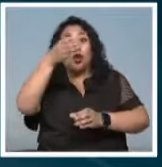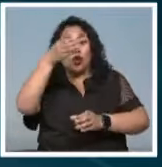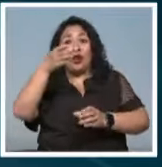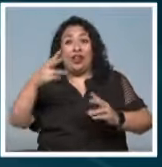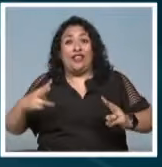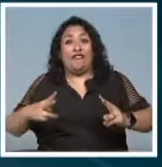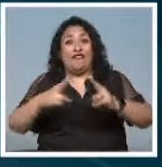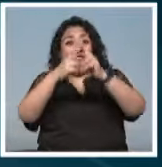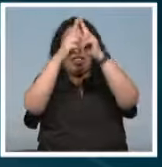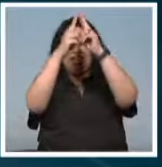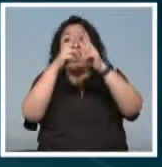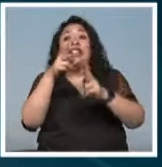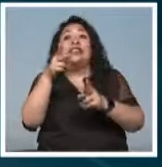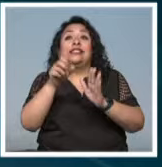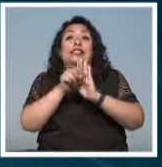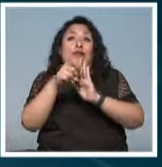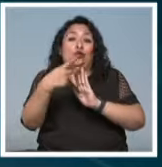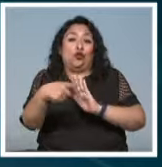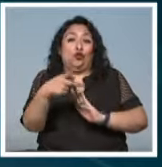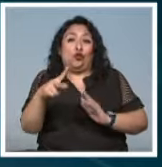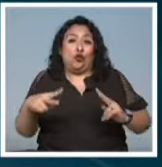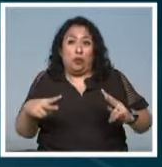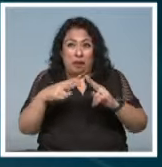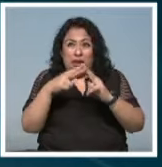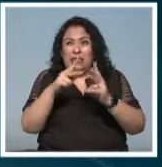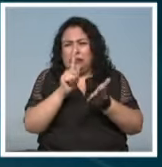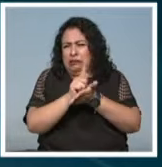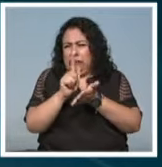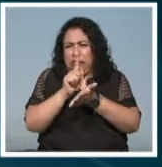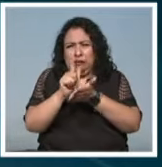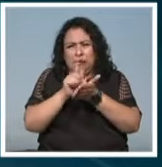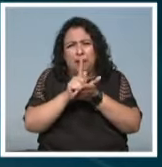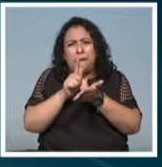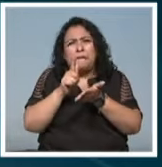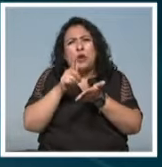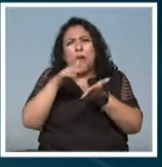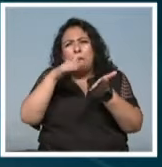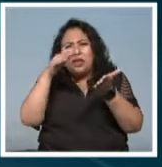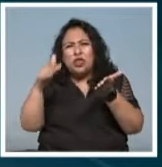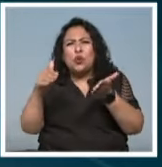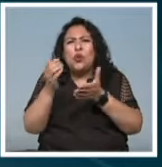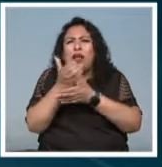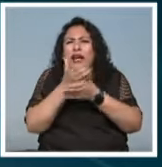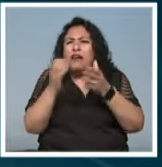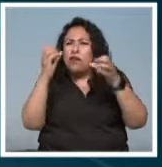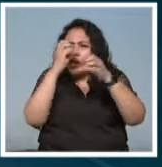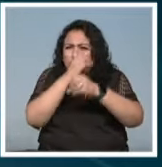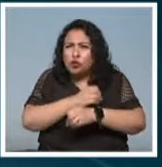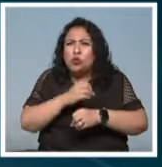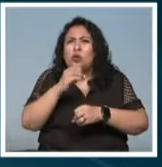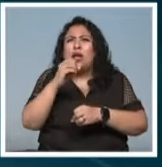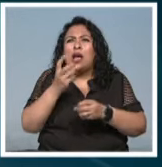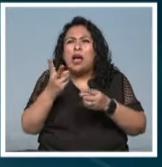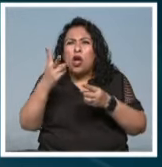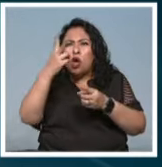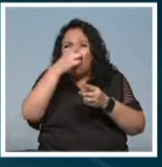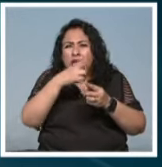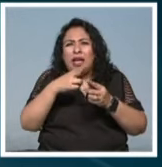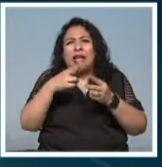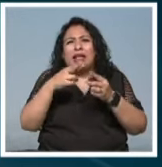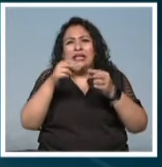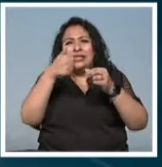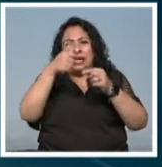símbolo icónico de París. Se limpió la distintiva pintura marrón oscuro de la Torre Eiffel y las piezas se cortaron en